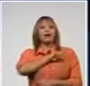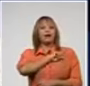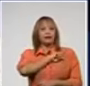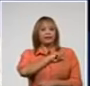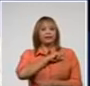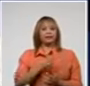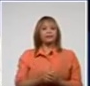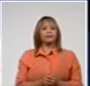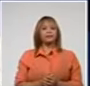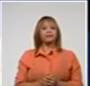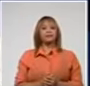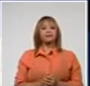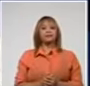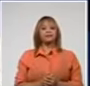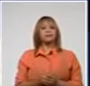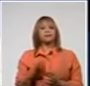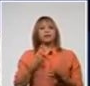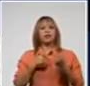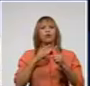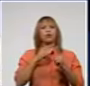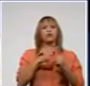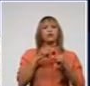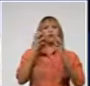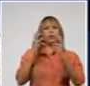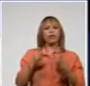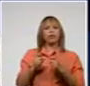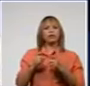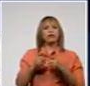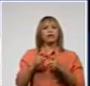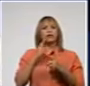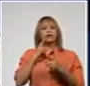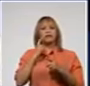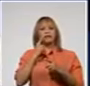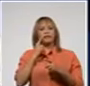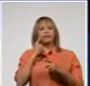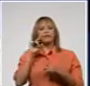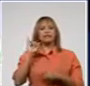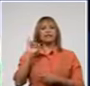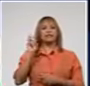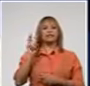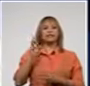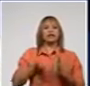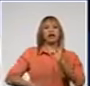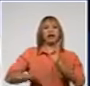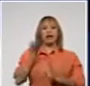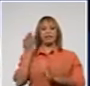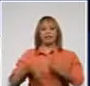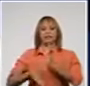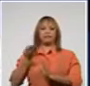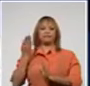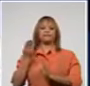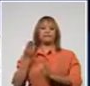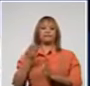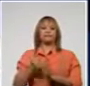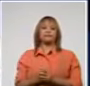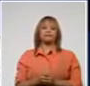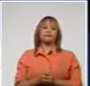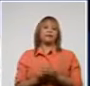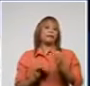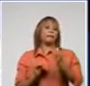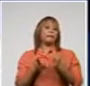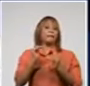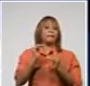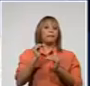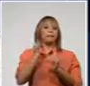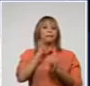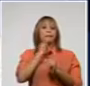un componente positivo de los datos, pues se dieron 63 altas, un poquito más que